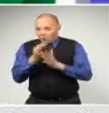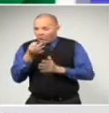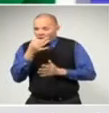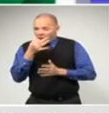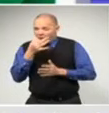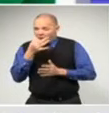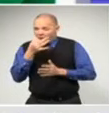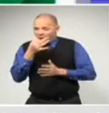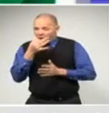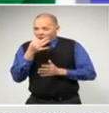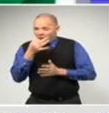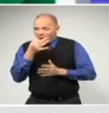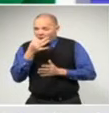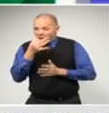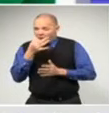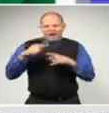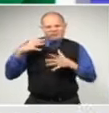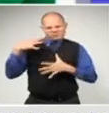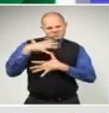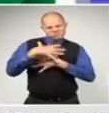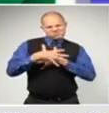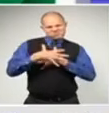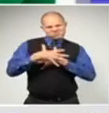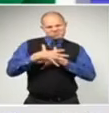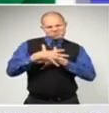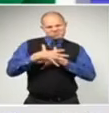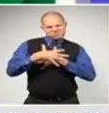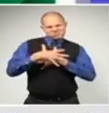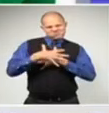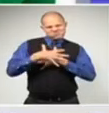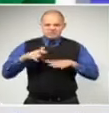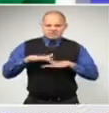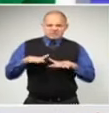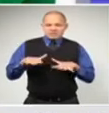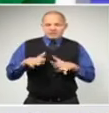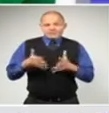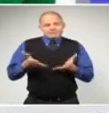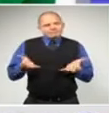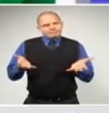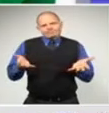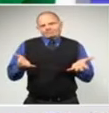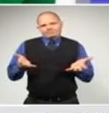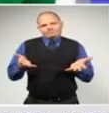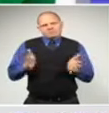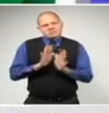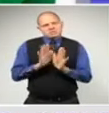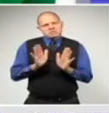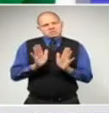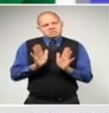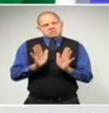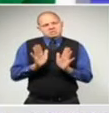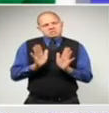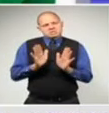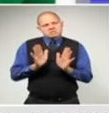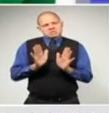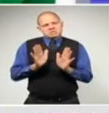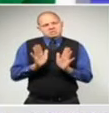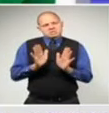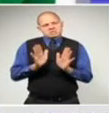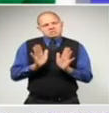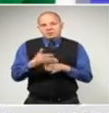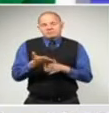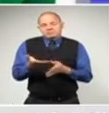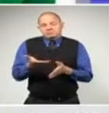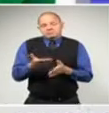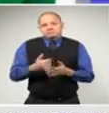presentó complicaciones y lamentablemente en un momento